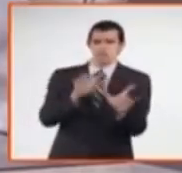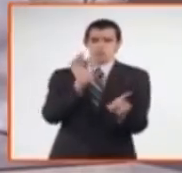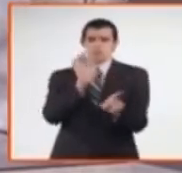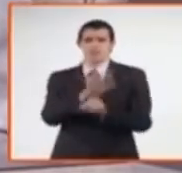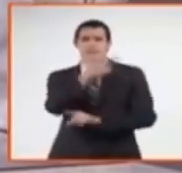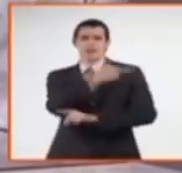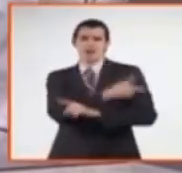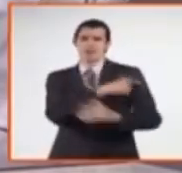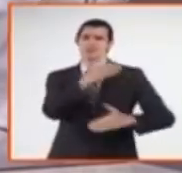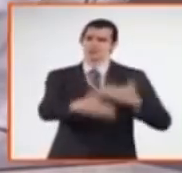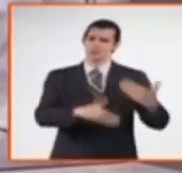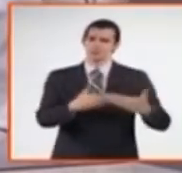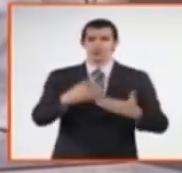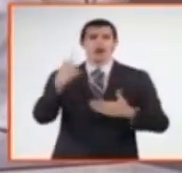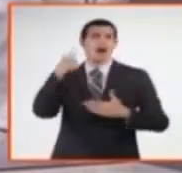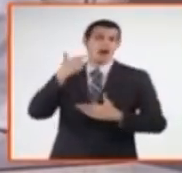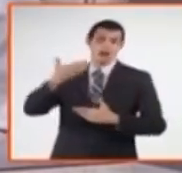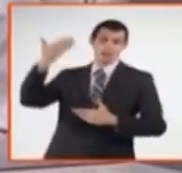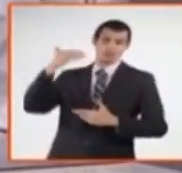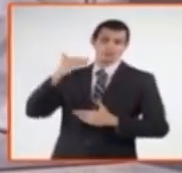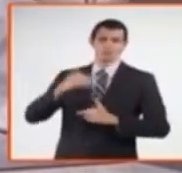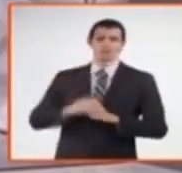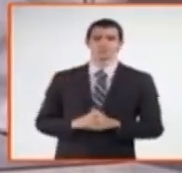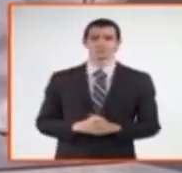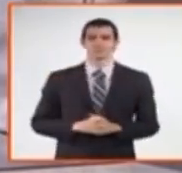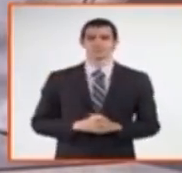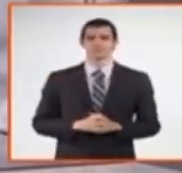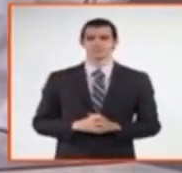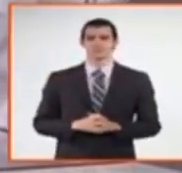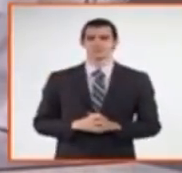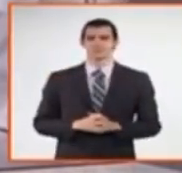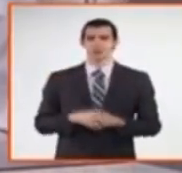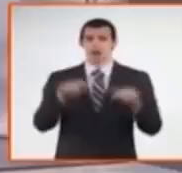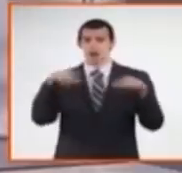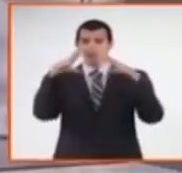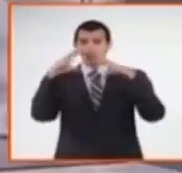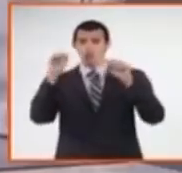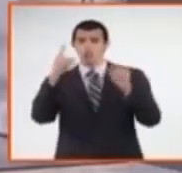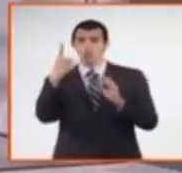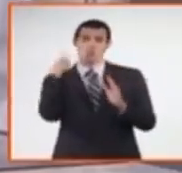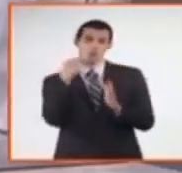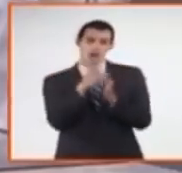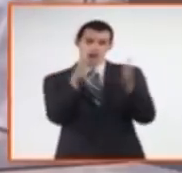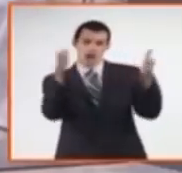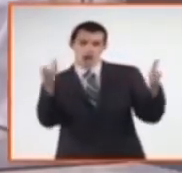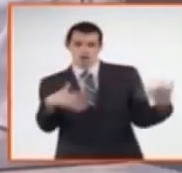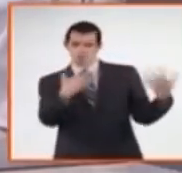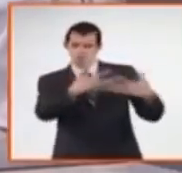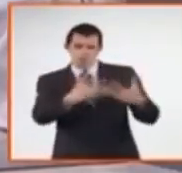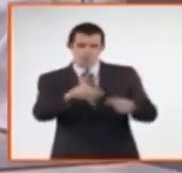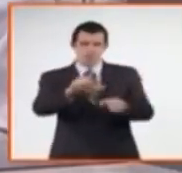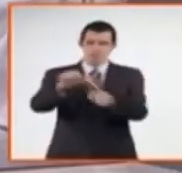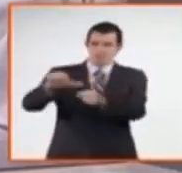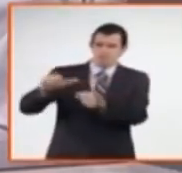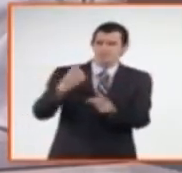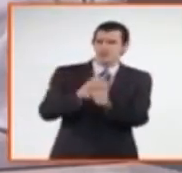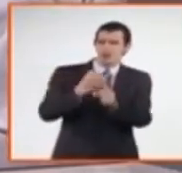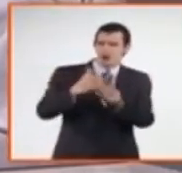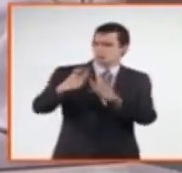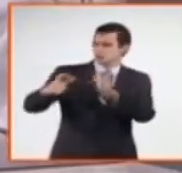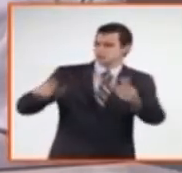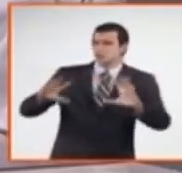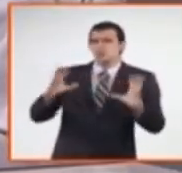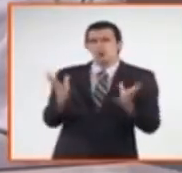en un año hemos hecho muchas cosas yo voy a hablar no solamente de la producción voy a dar un grupo de buenas noticias